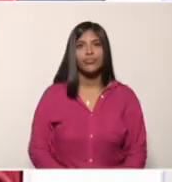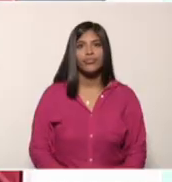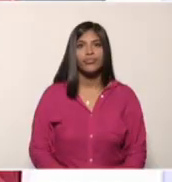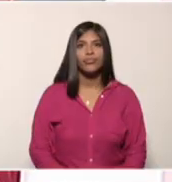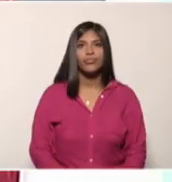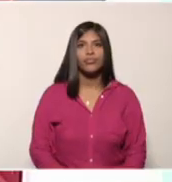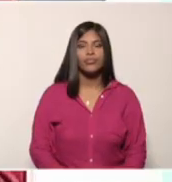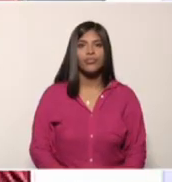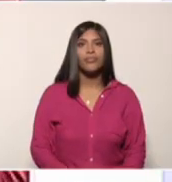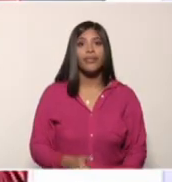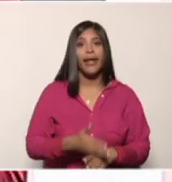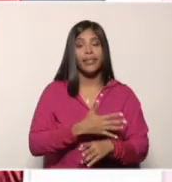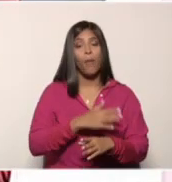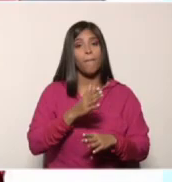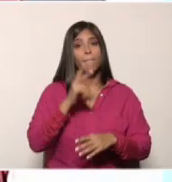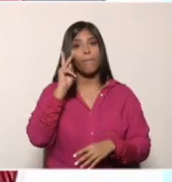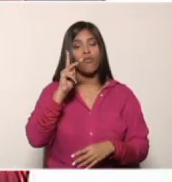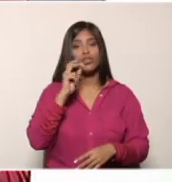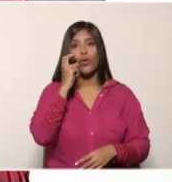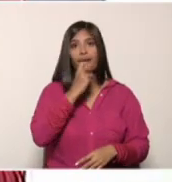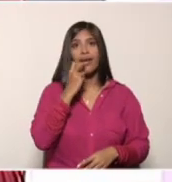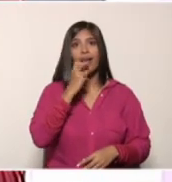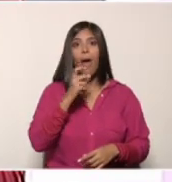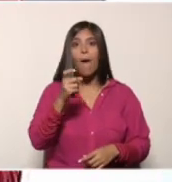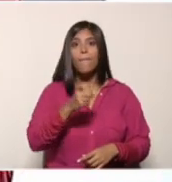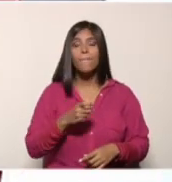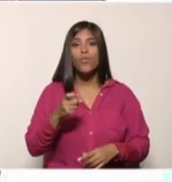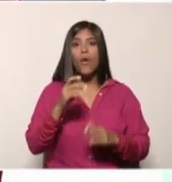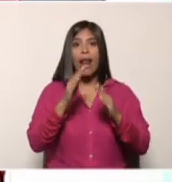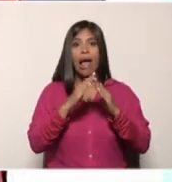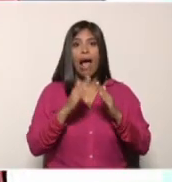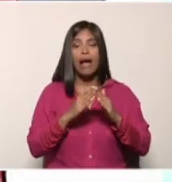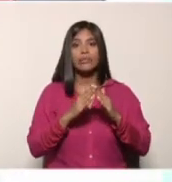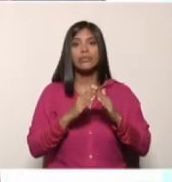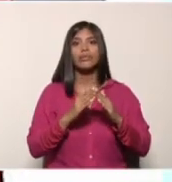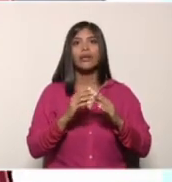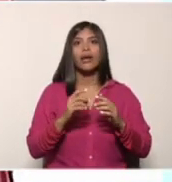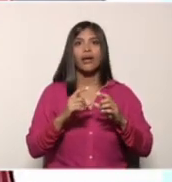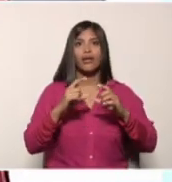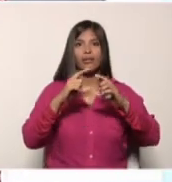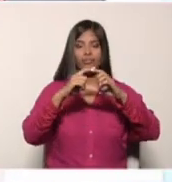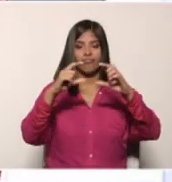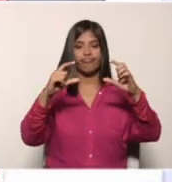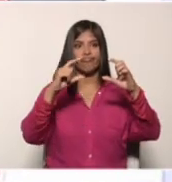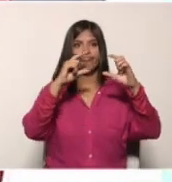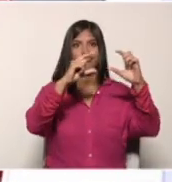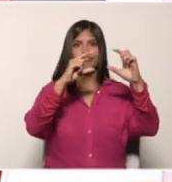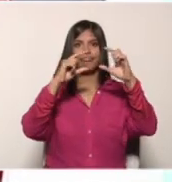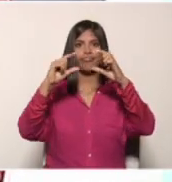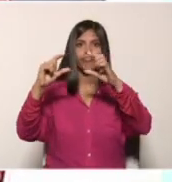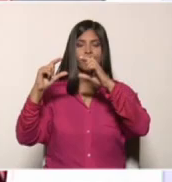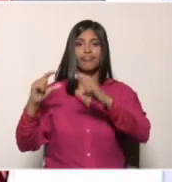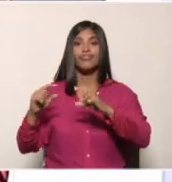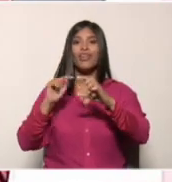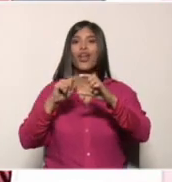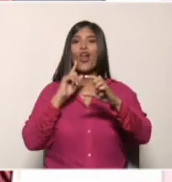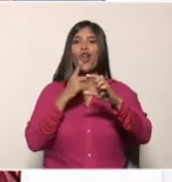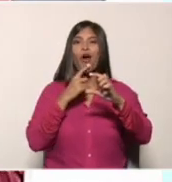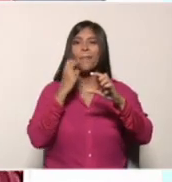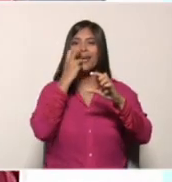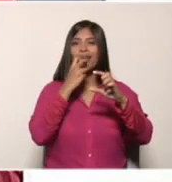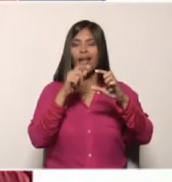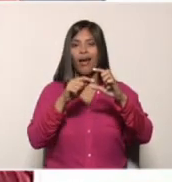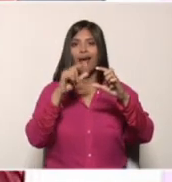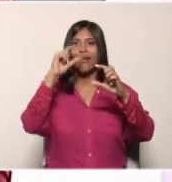recomendación del profesor de inglés. Él decía que colocáramos en el hogar a cada objeto esta etiqueta con el nombre de cada Como un uno,